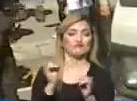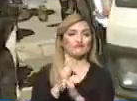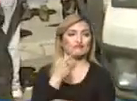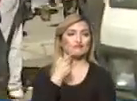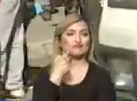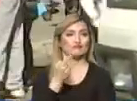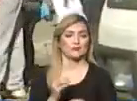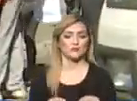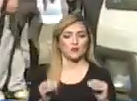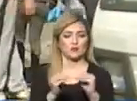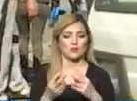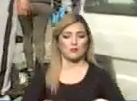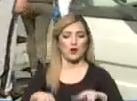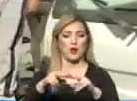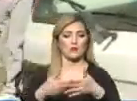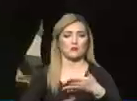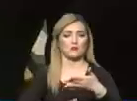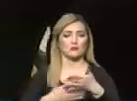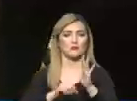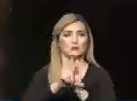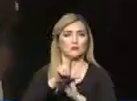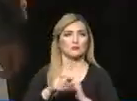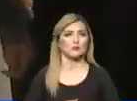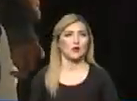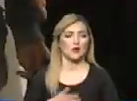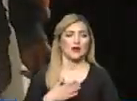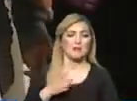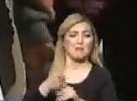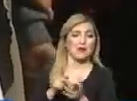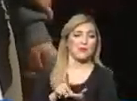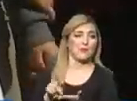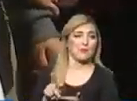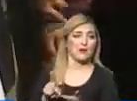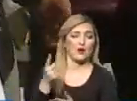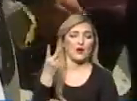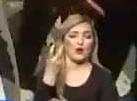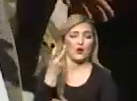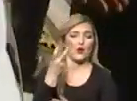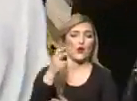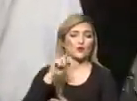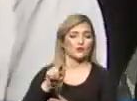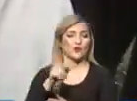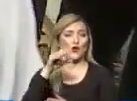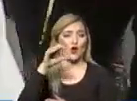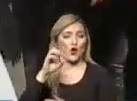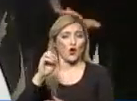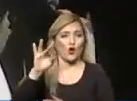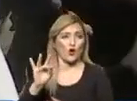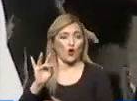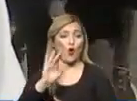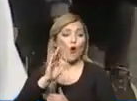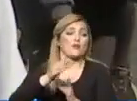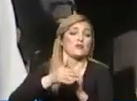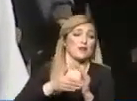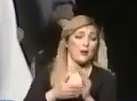asegurando que se ha incrementado el valor de sus planillas. Tengo pagado este mes 12,8, pero nuevamente me